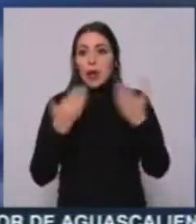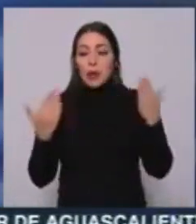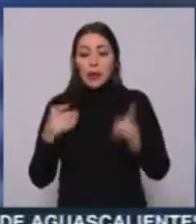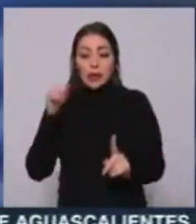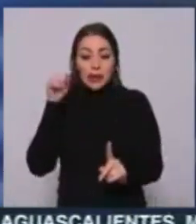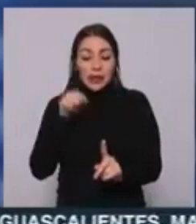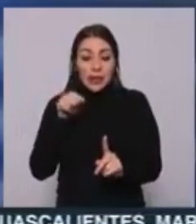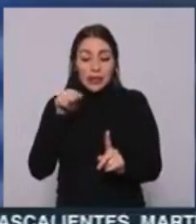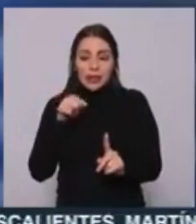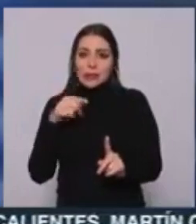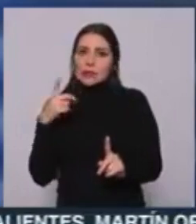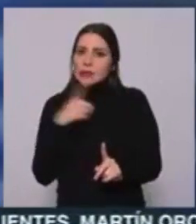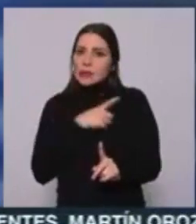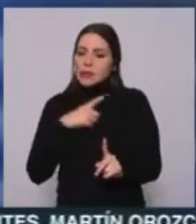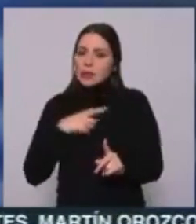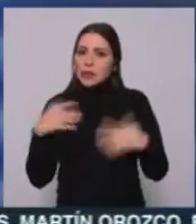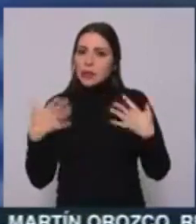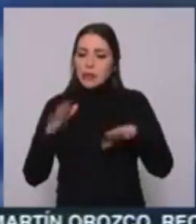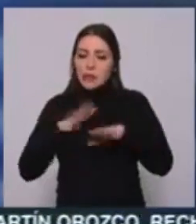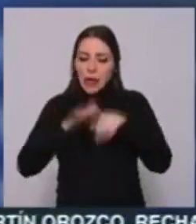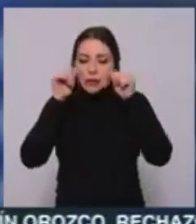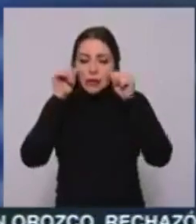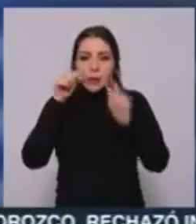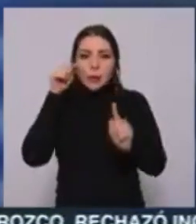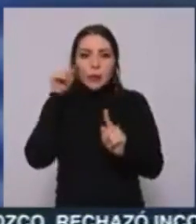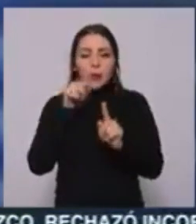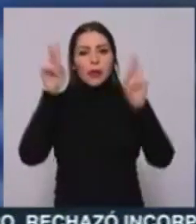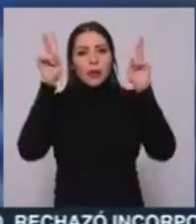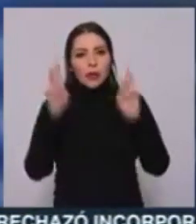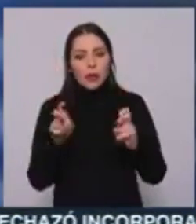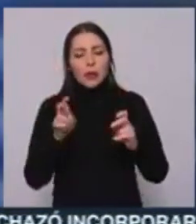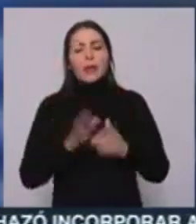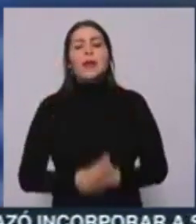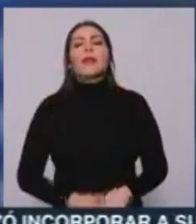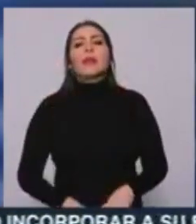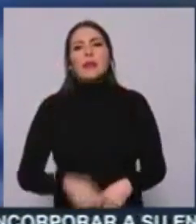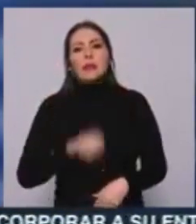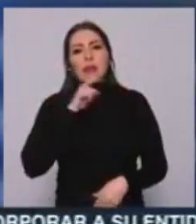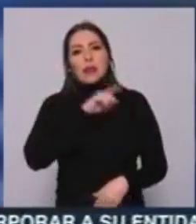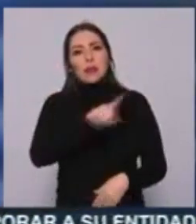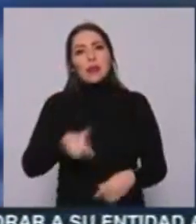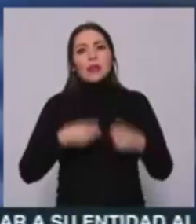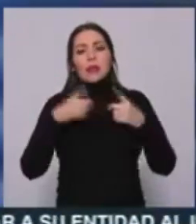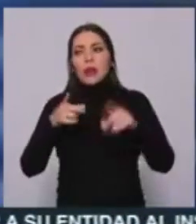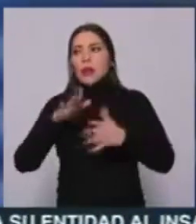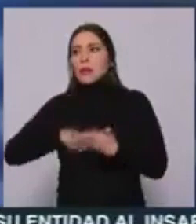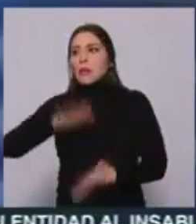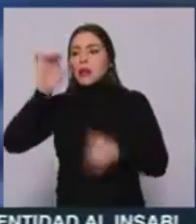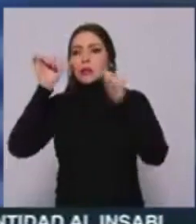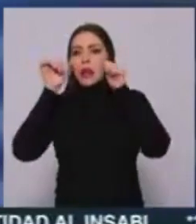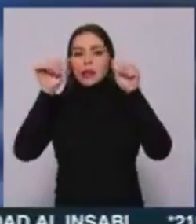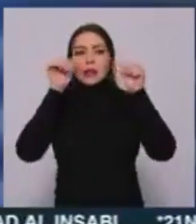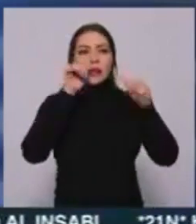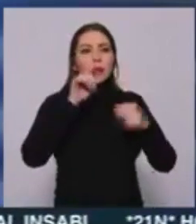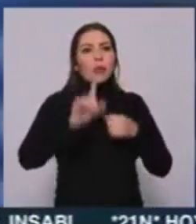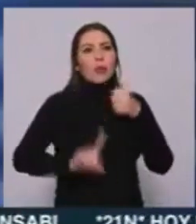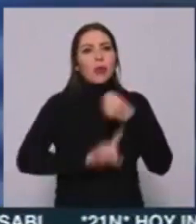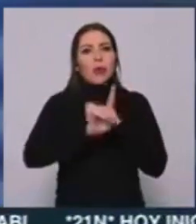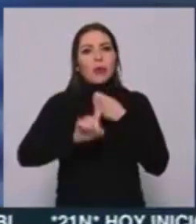estar presente. Igual atender a tiempo y también con una mirada preventiva los conflictos en la región